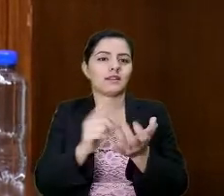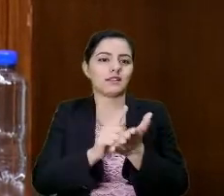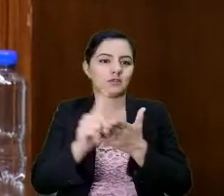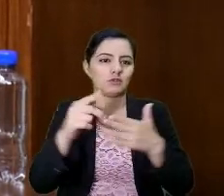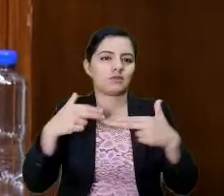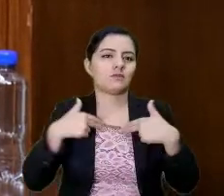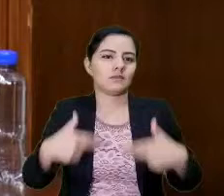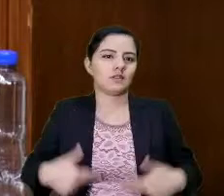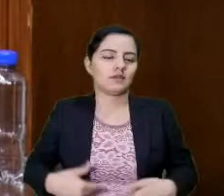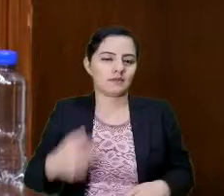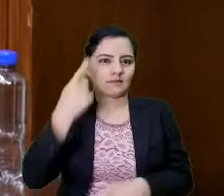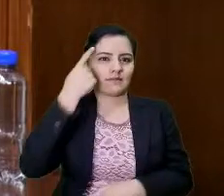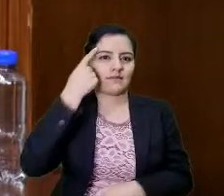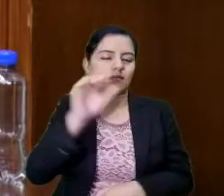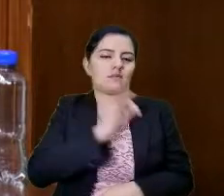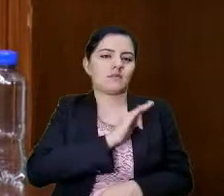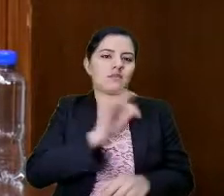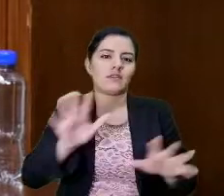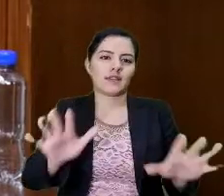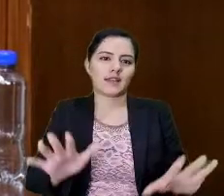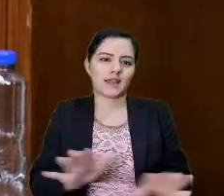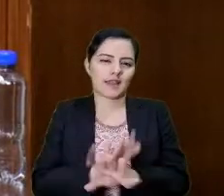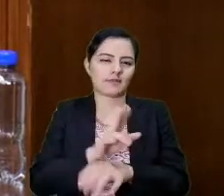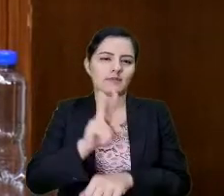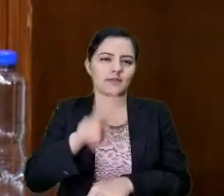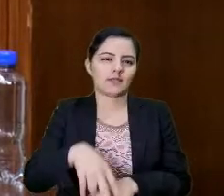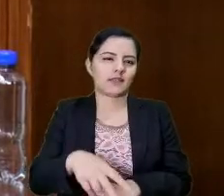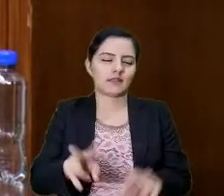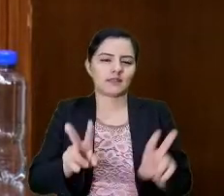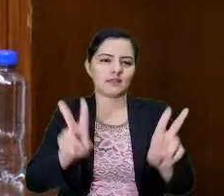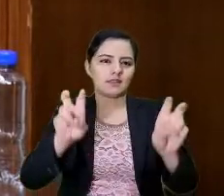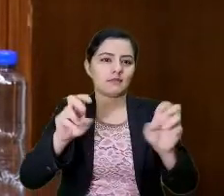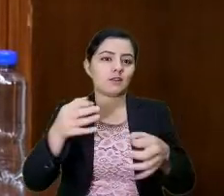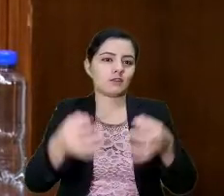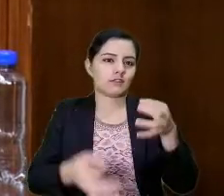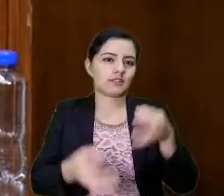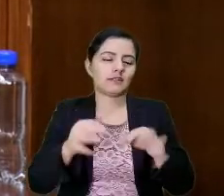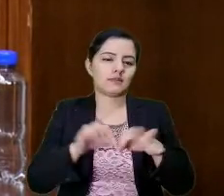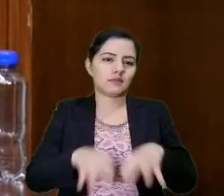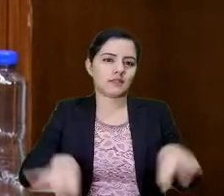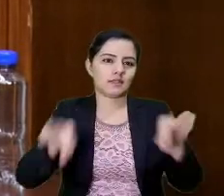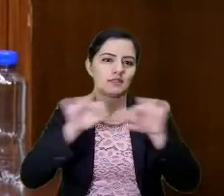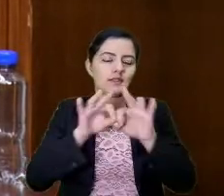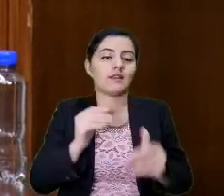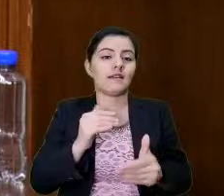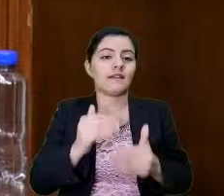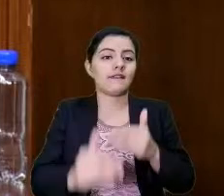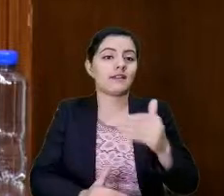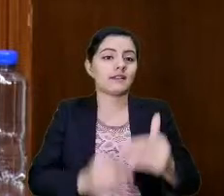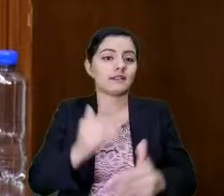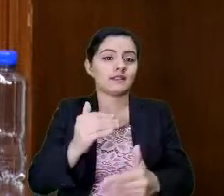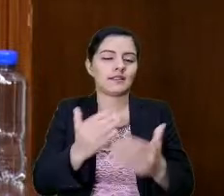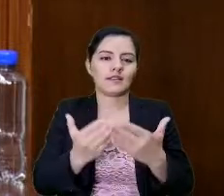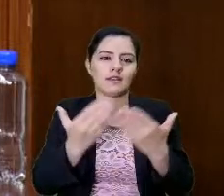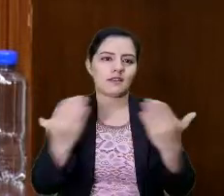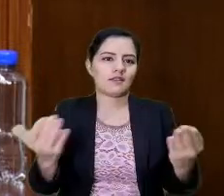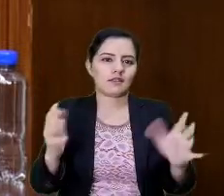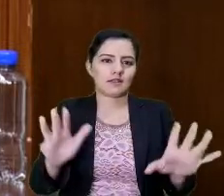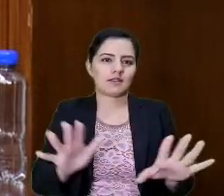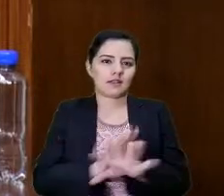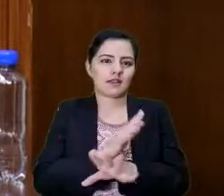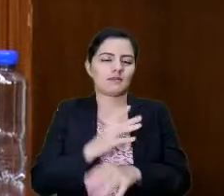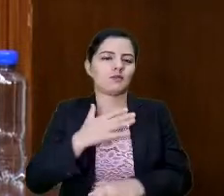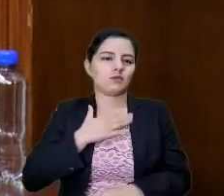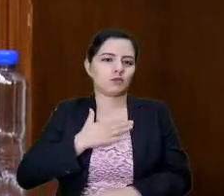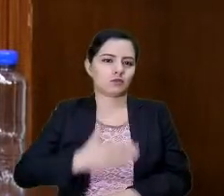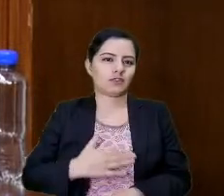cambio sustantivo en materia judicial es imprescindible avanzar hacia una reestructuración de la impartición